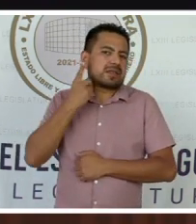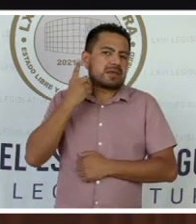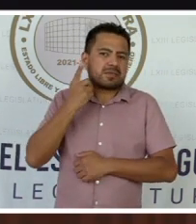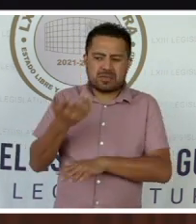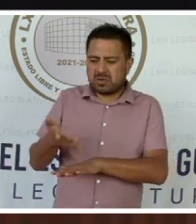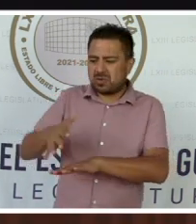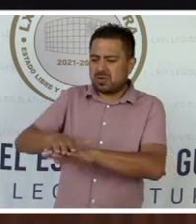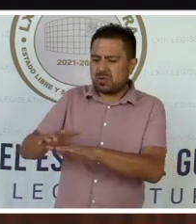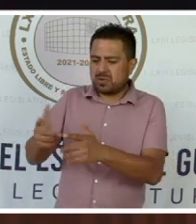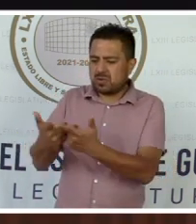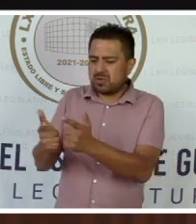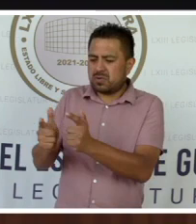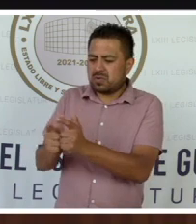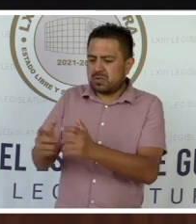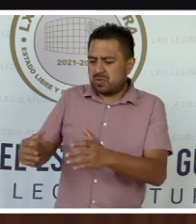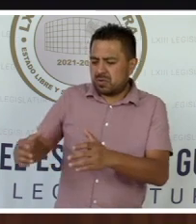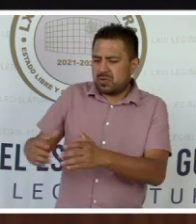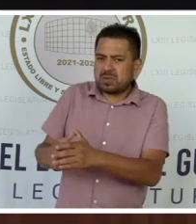este congreso